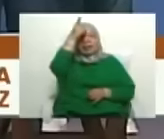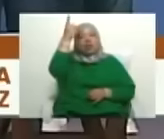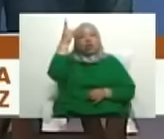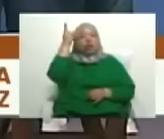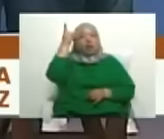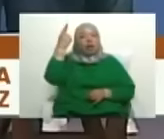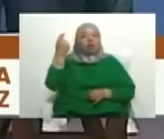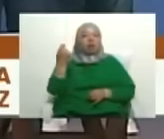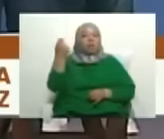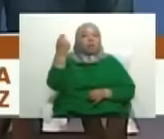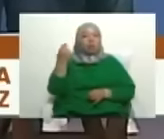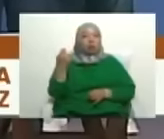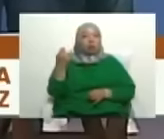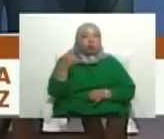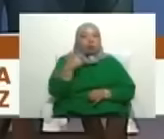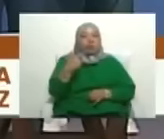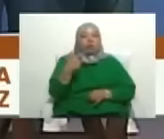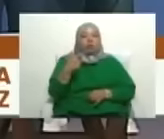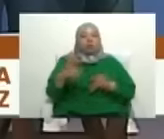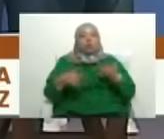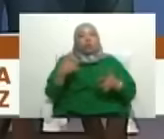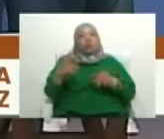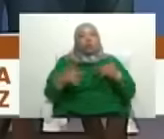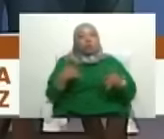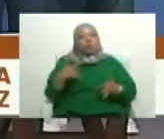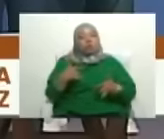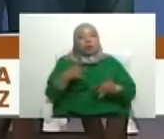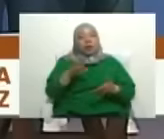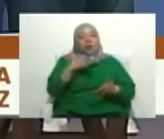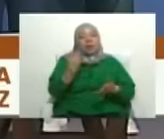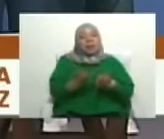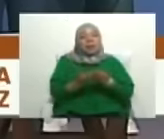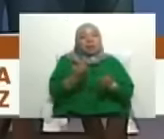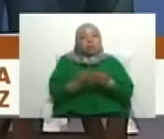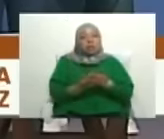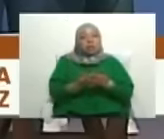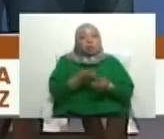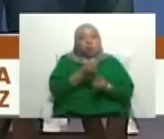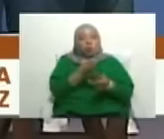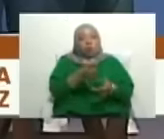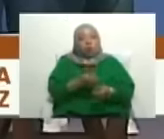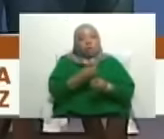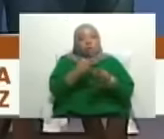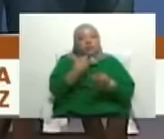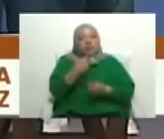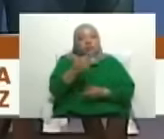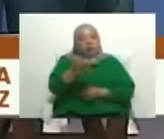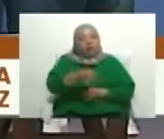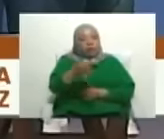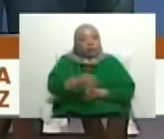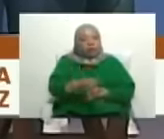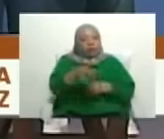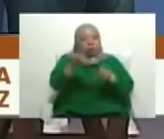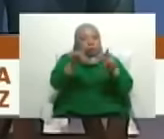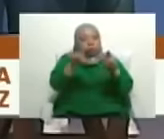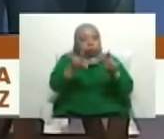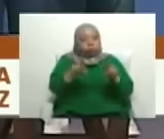la inmensa cantidad de testimonios, de confesiones, de pruebas,